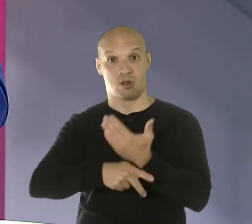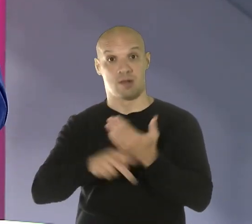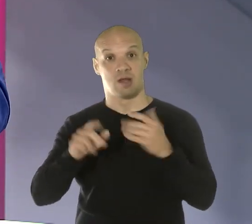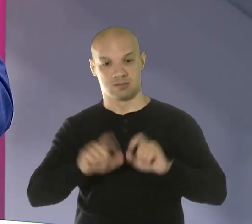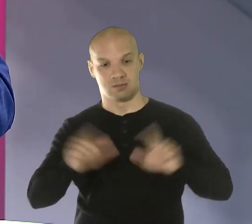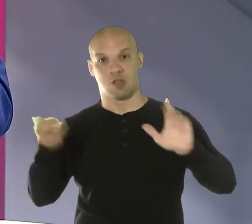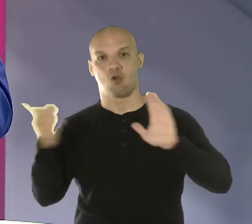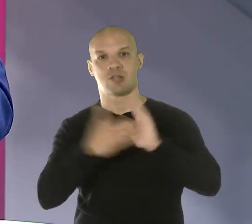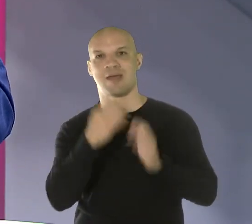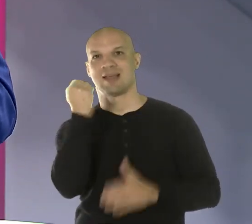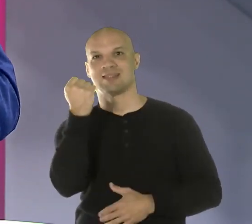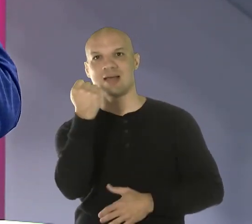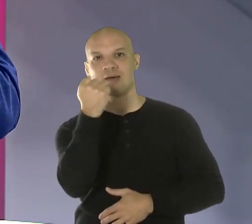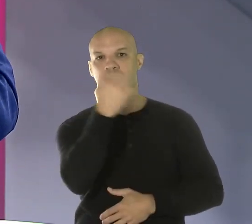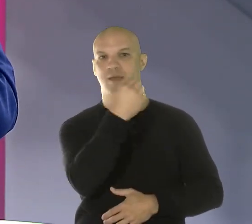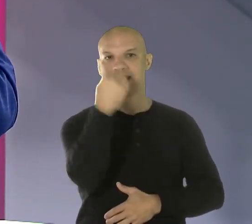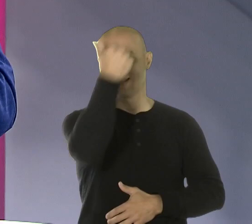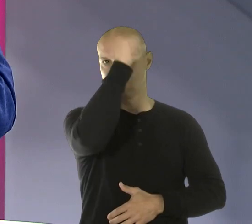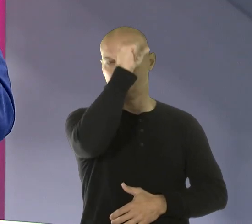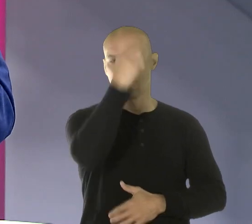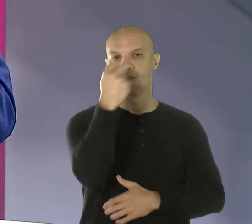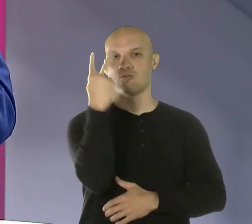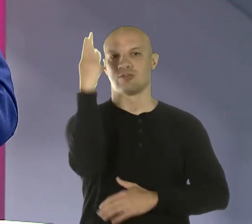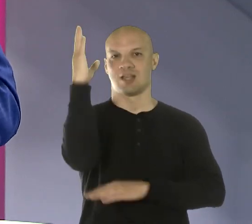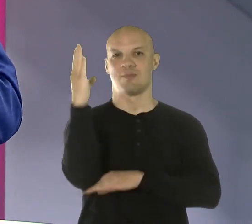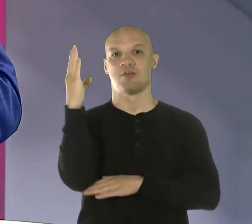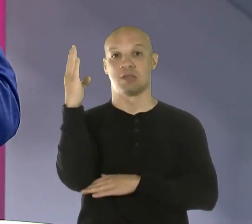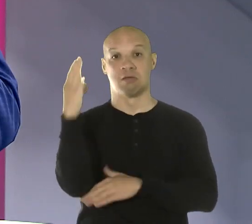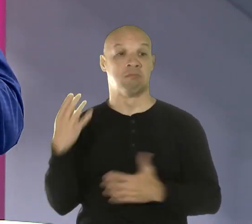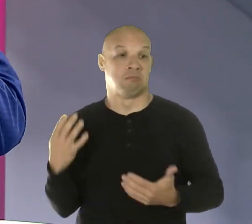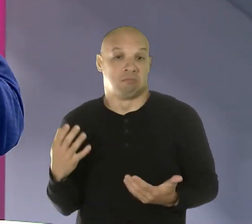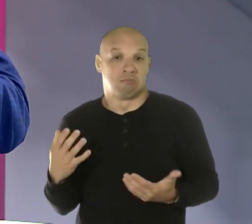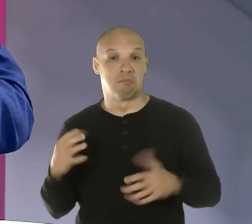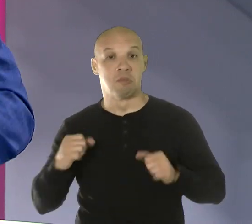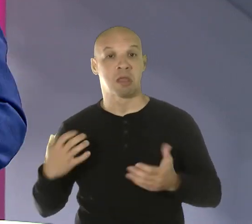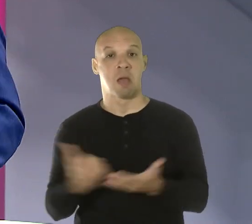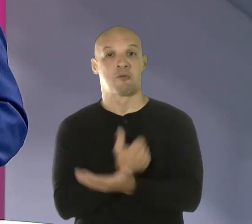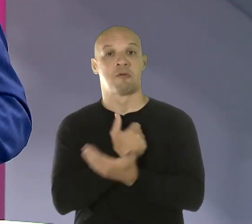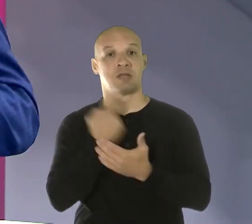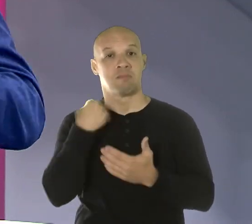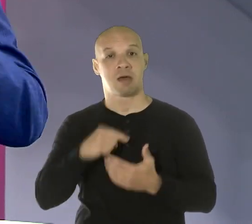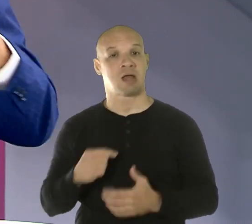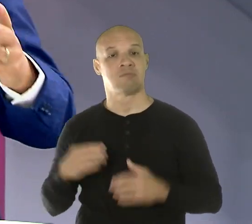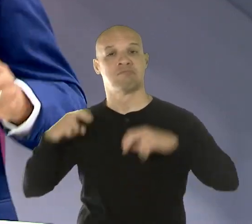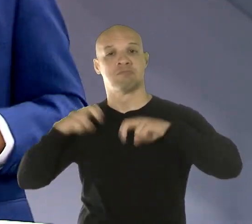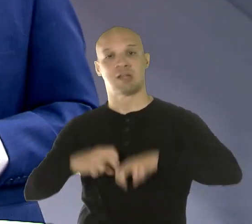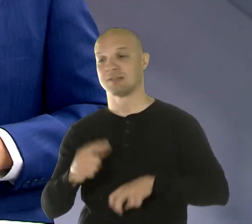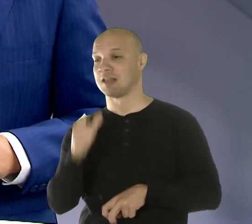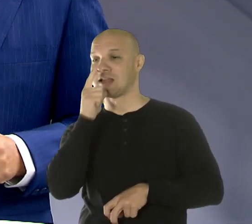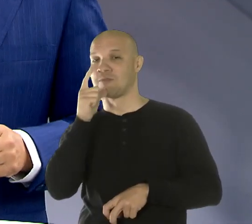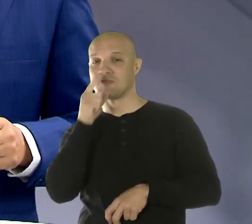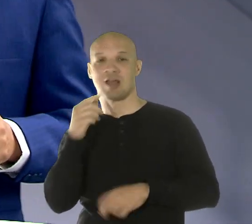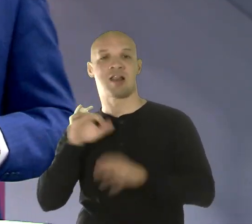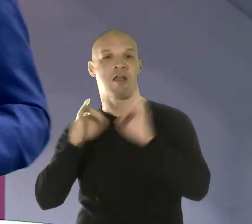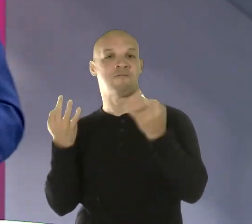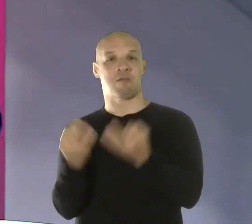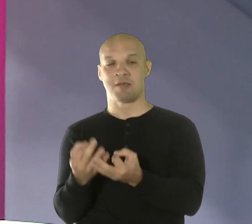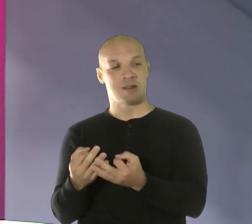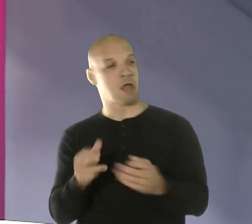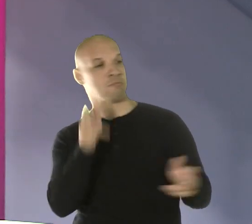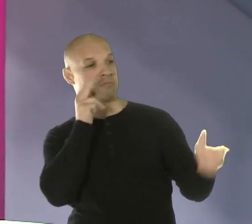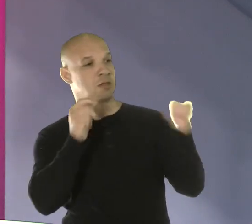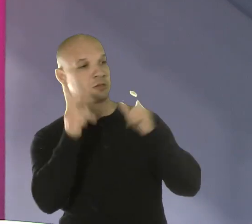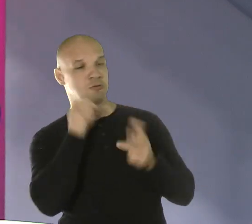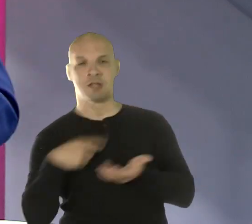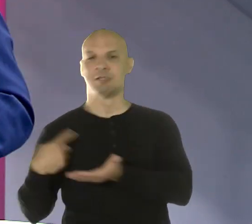repiten sábado y domingo a las 12 del mediodía. Un buen pretexto para almorzar, compartir en familia, analizar este